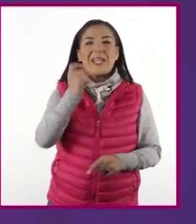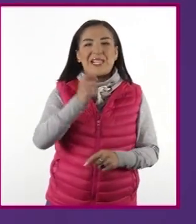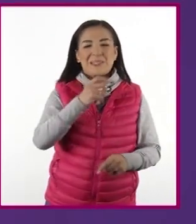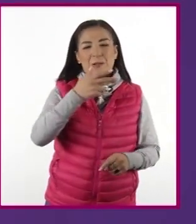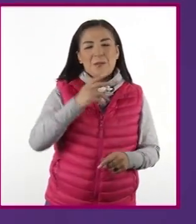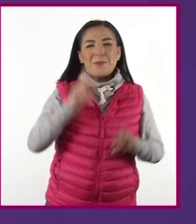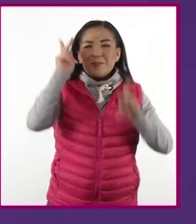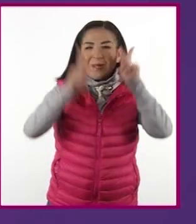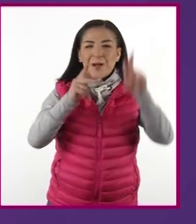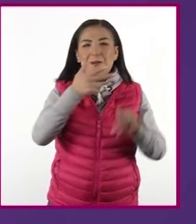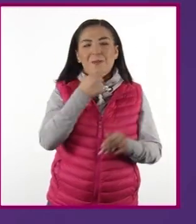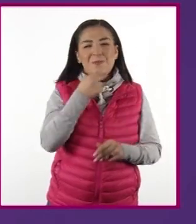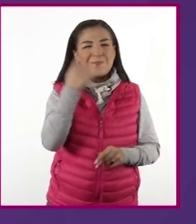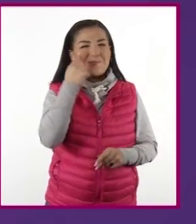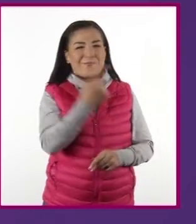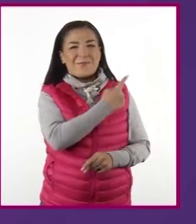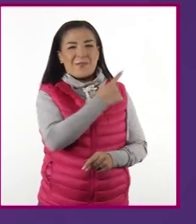entre